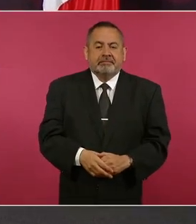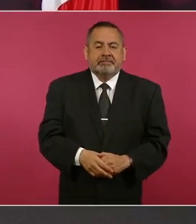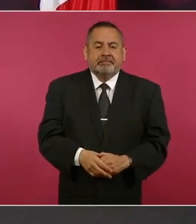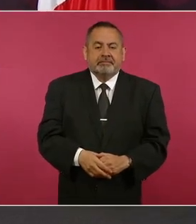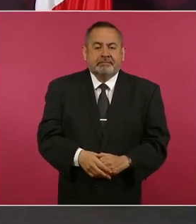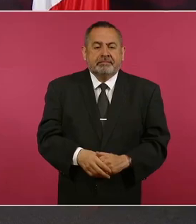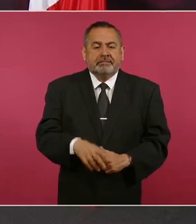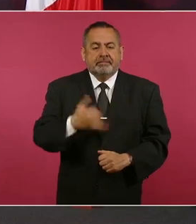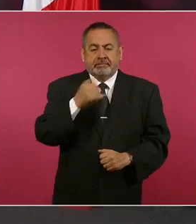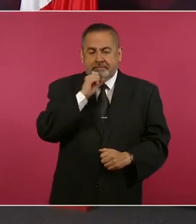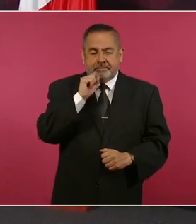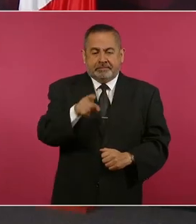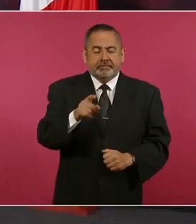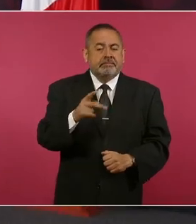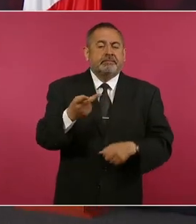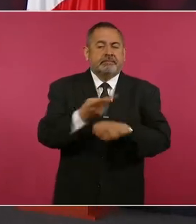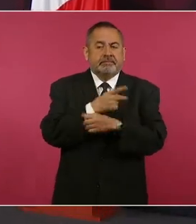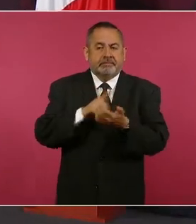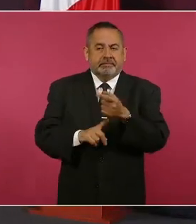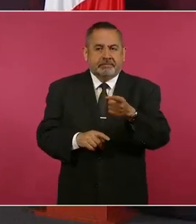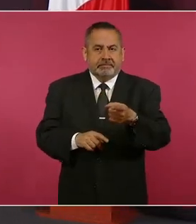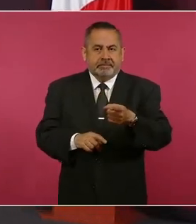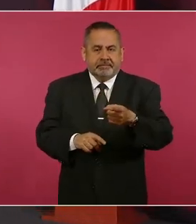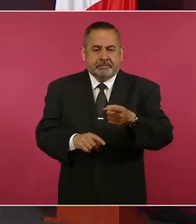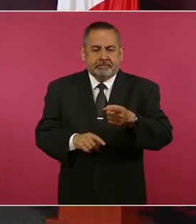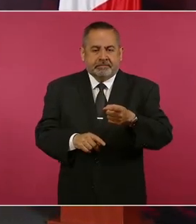Y mucho menos